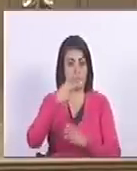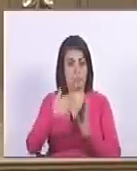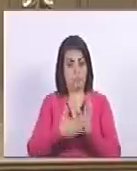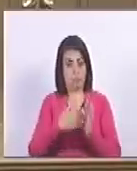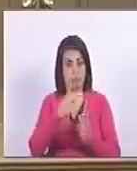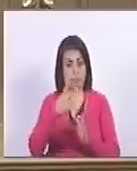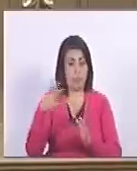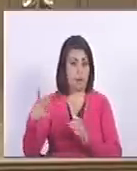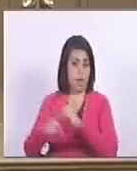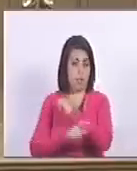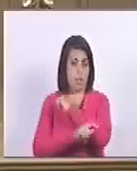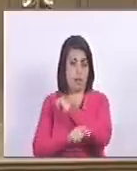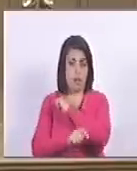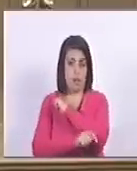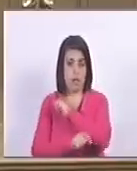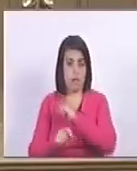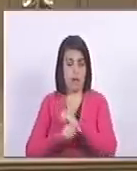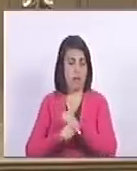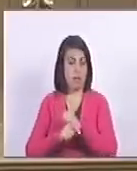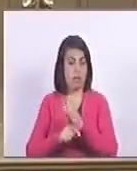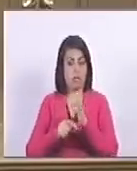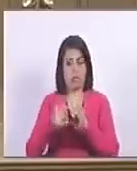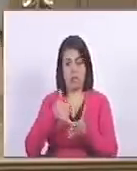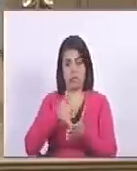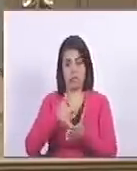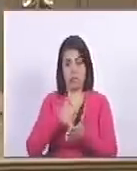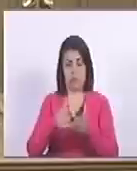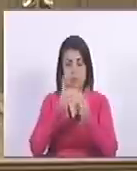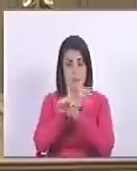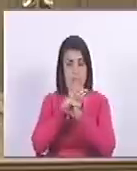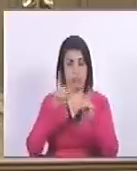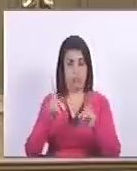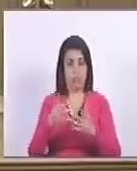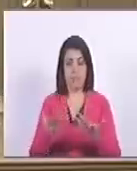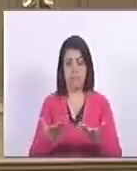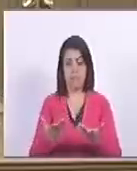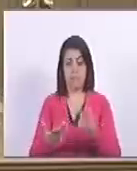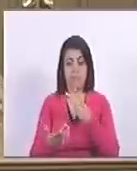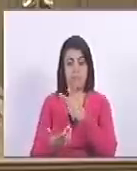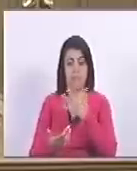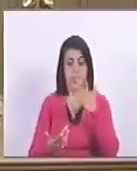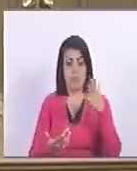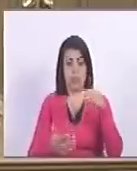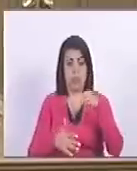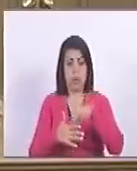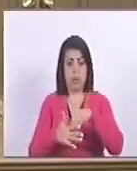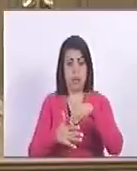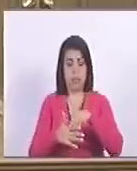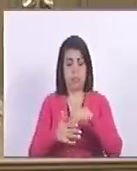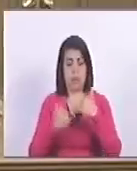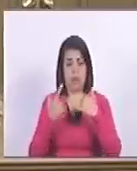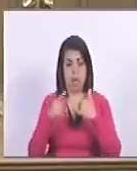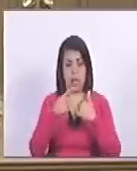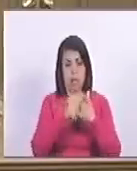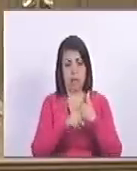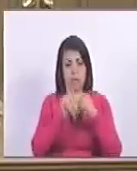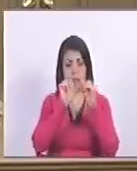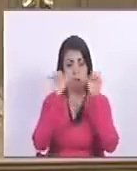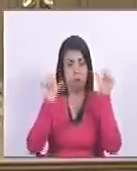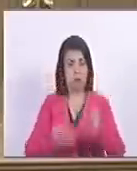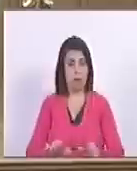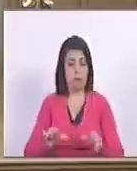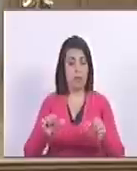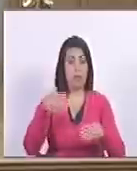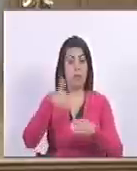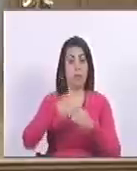2024 van a ser una trampa y un punto de inflexión para retomar la democracia. Más de 25 elecciones. Con el sistema